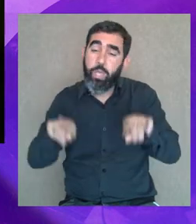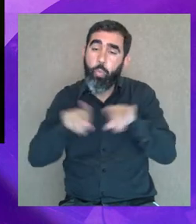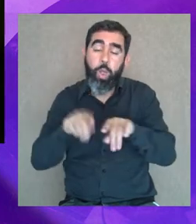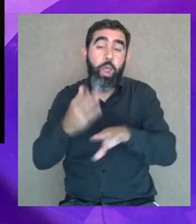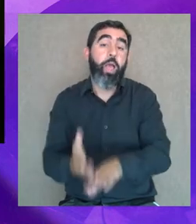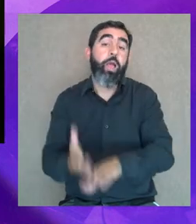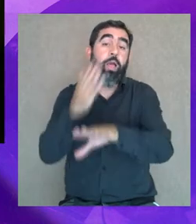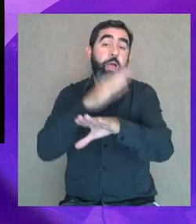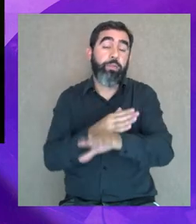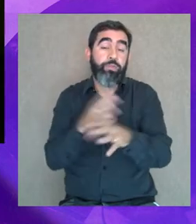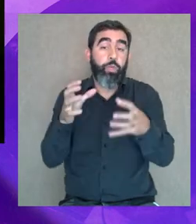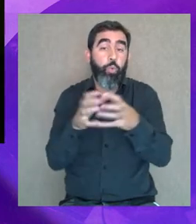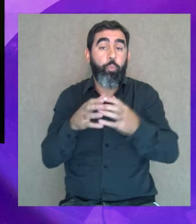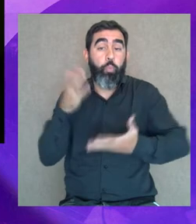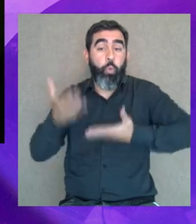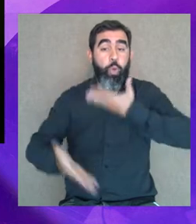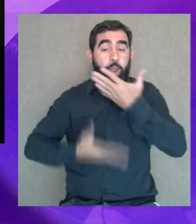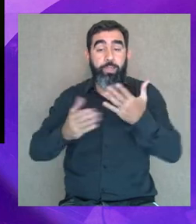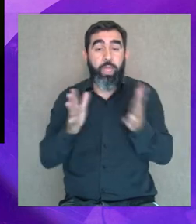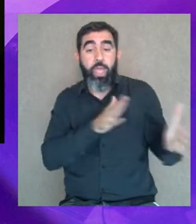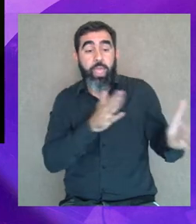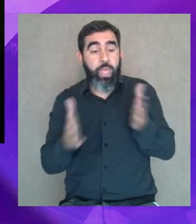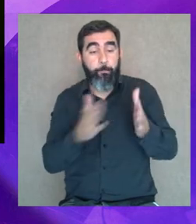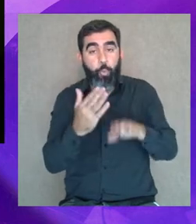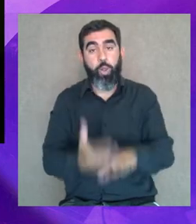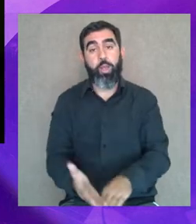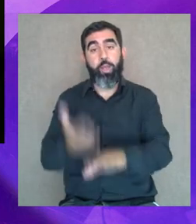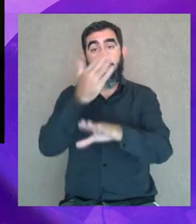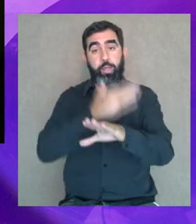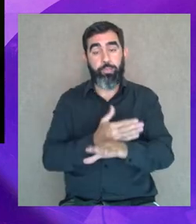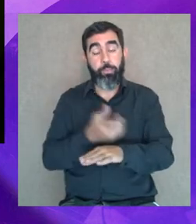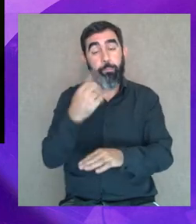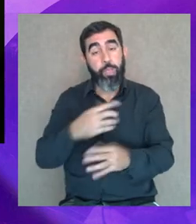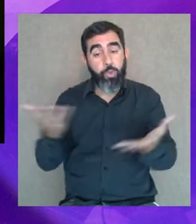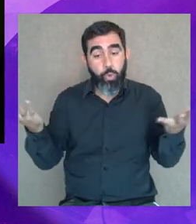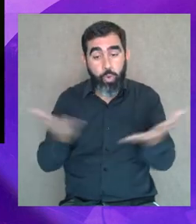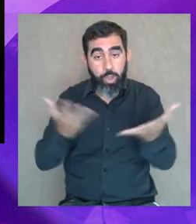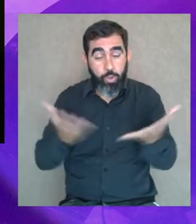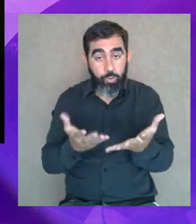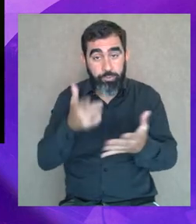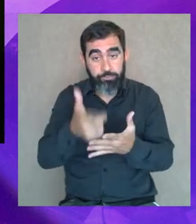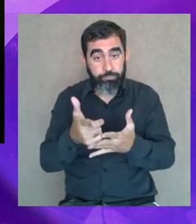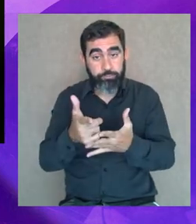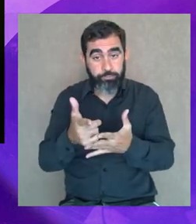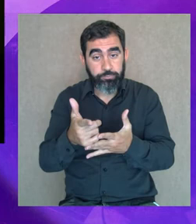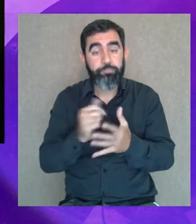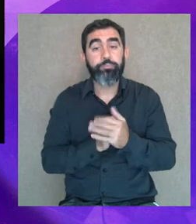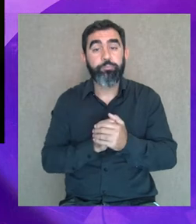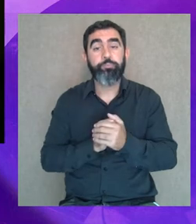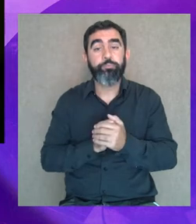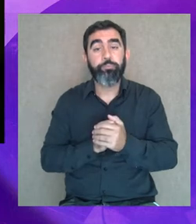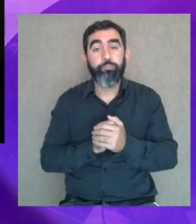tenían los integrantes del coro de aquel entonces pero hoy quizás sean más dúctiles al